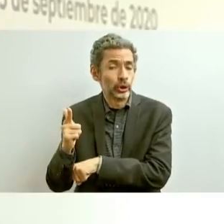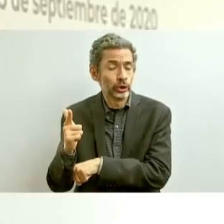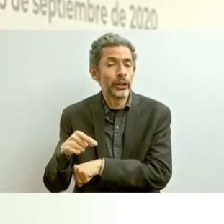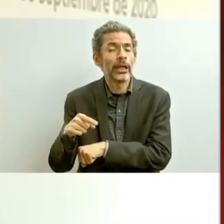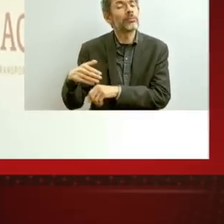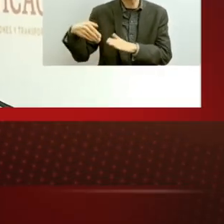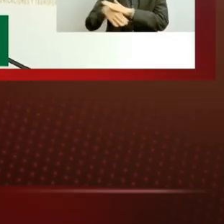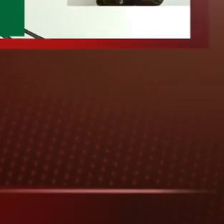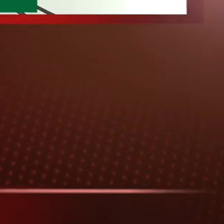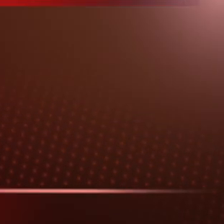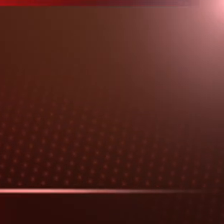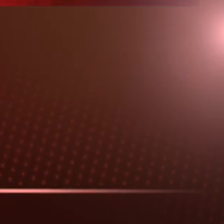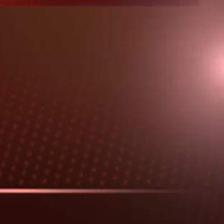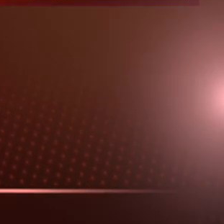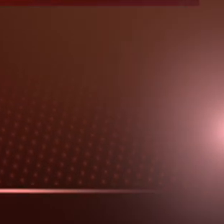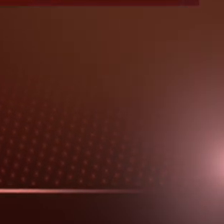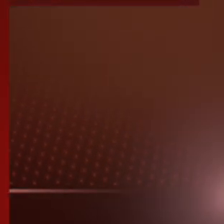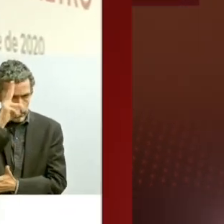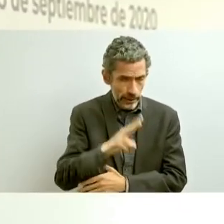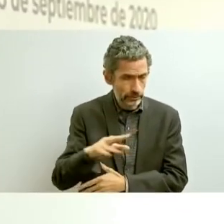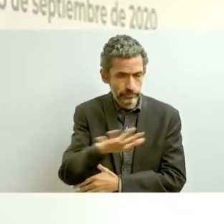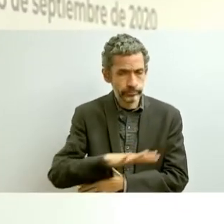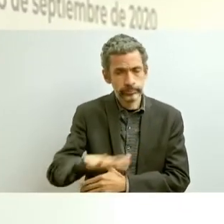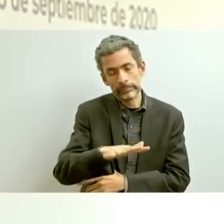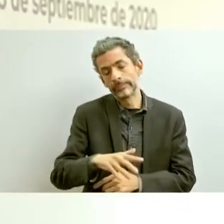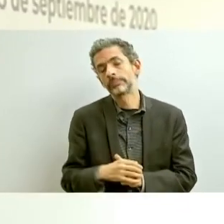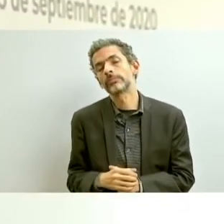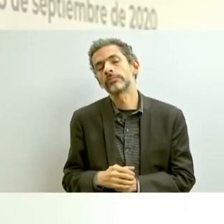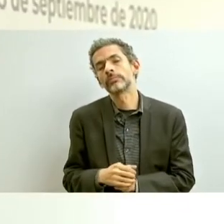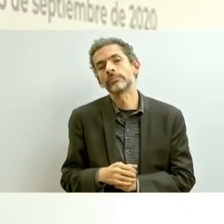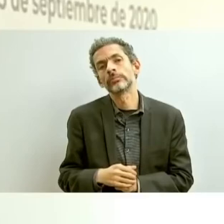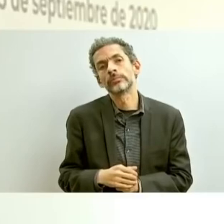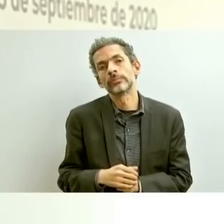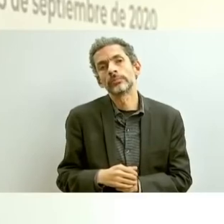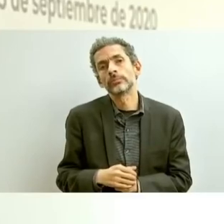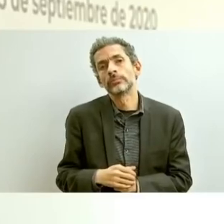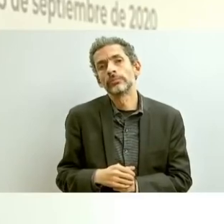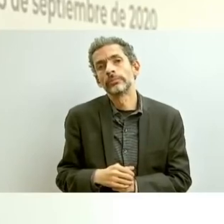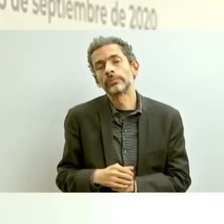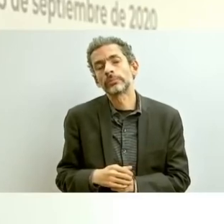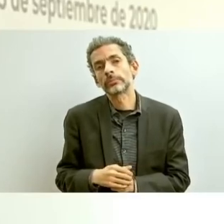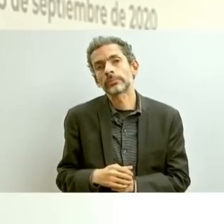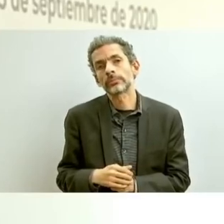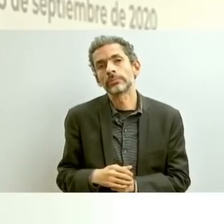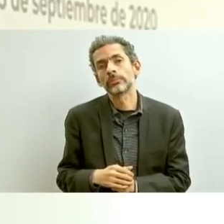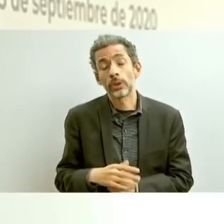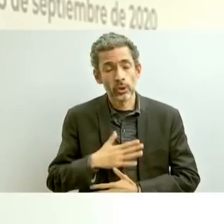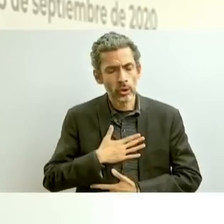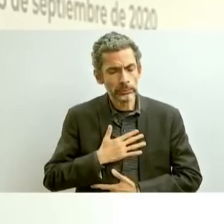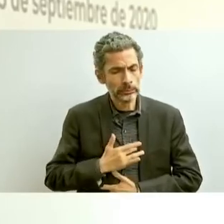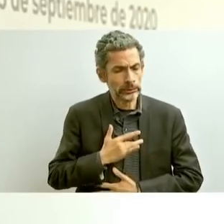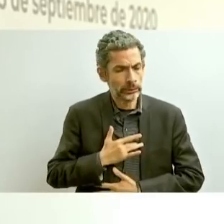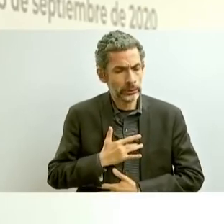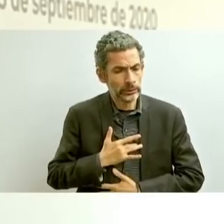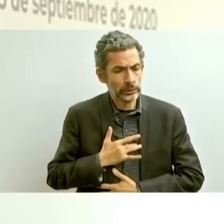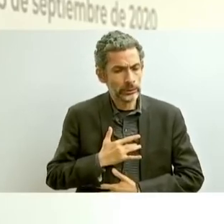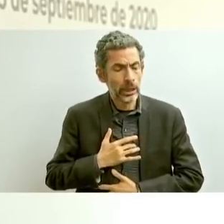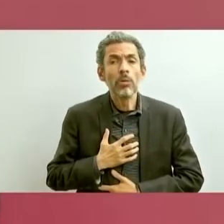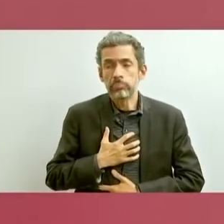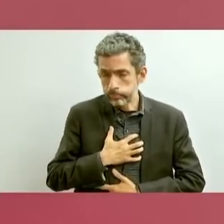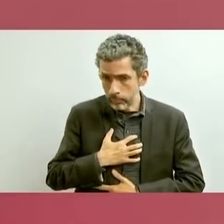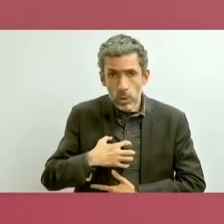Ciudad de México. me da, pues, mucho gusto y